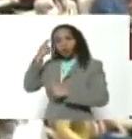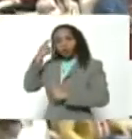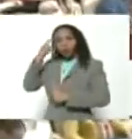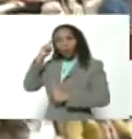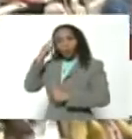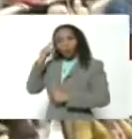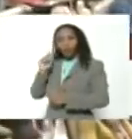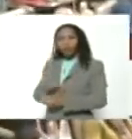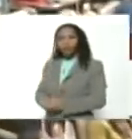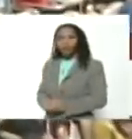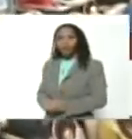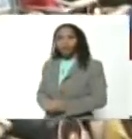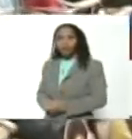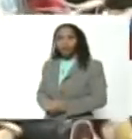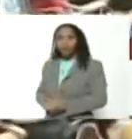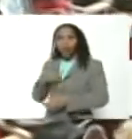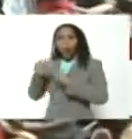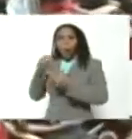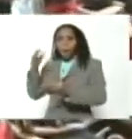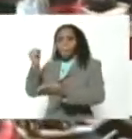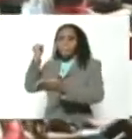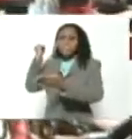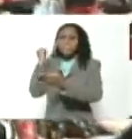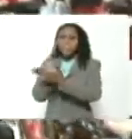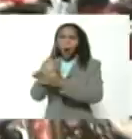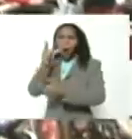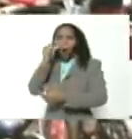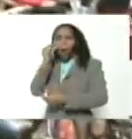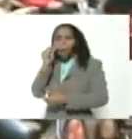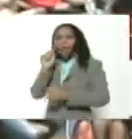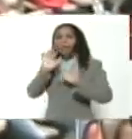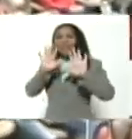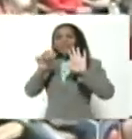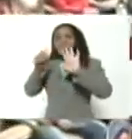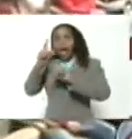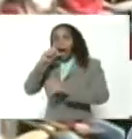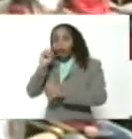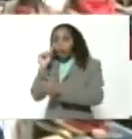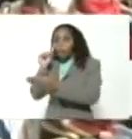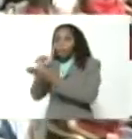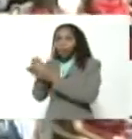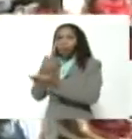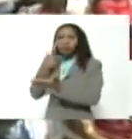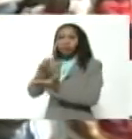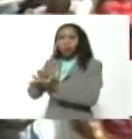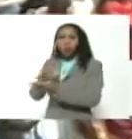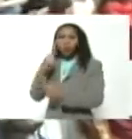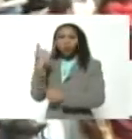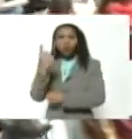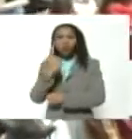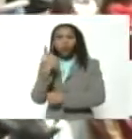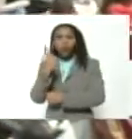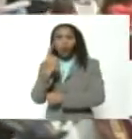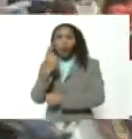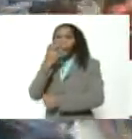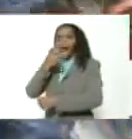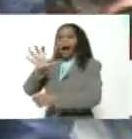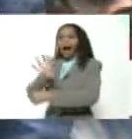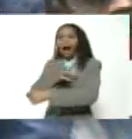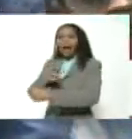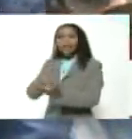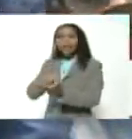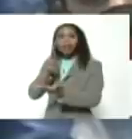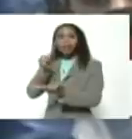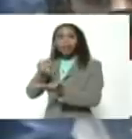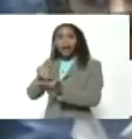allí, cómo asesinaron a un muchachito de 16 años, solo por el hecho de cantar el himno